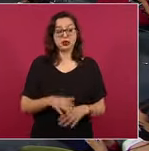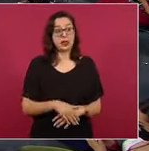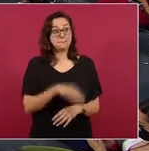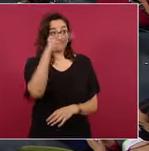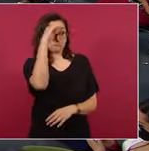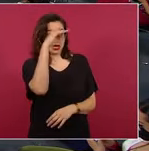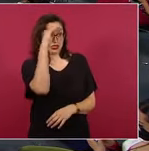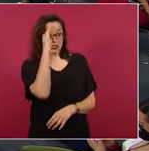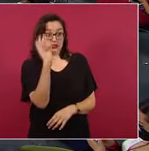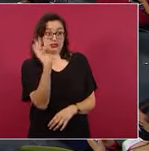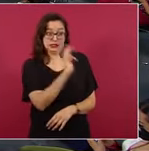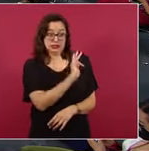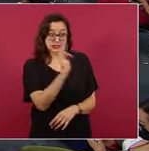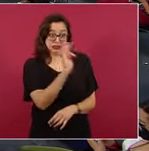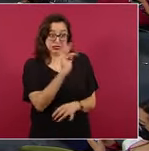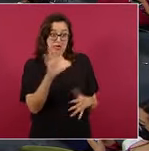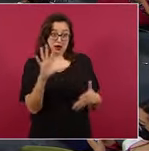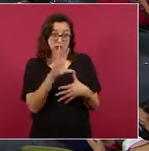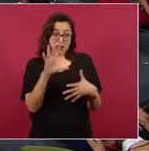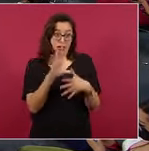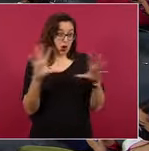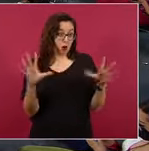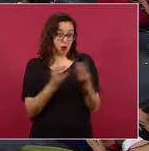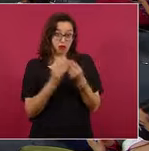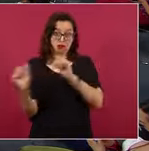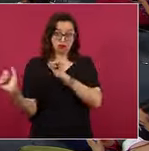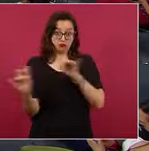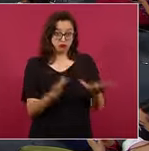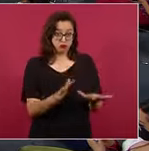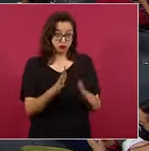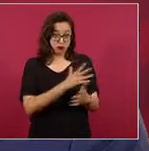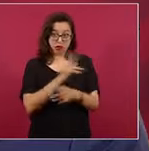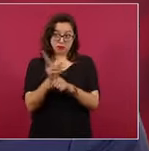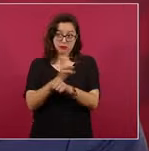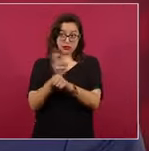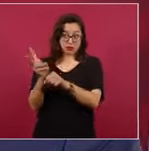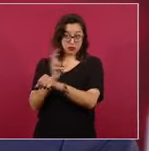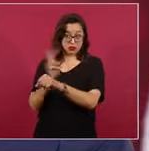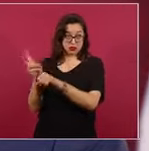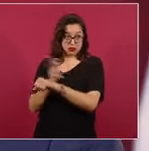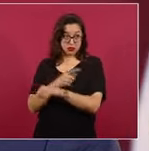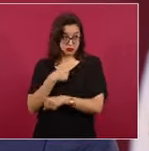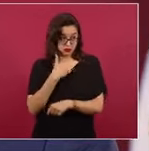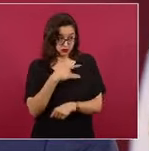en que puedan considerar incluir a estas tres naciones? Sí, no, lo descartamos.